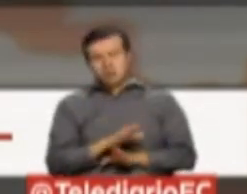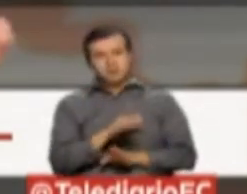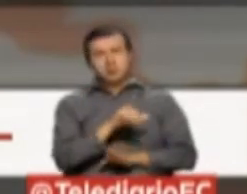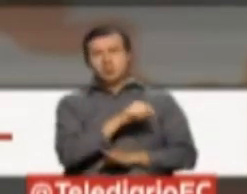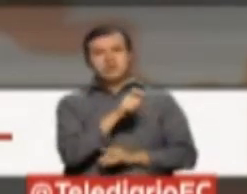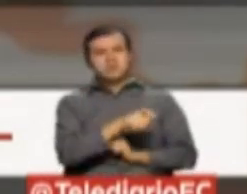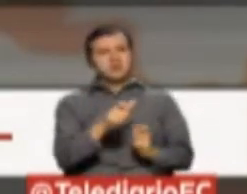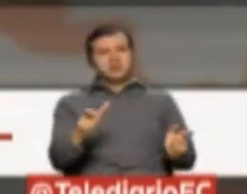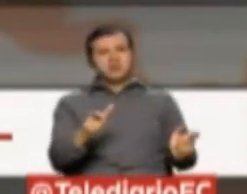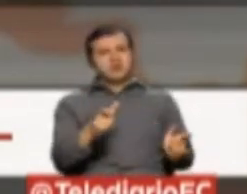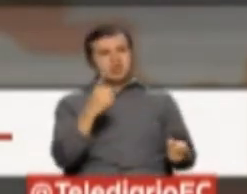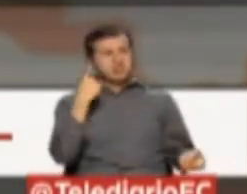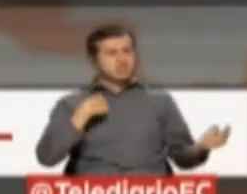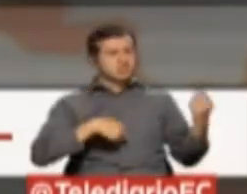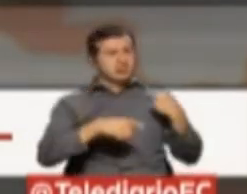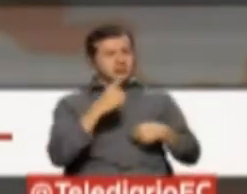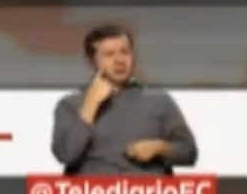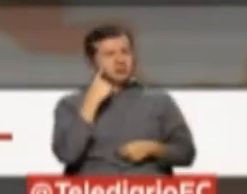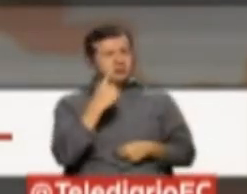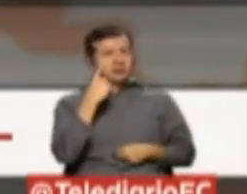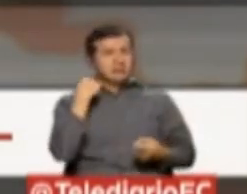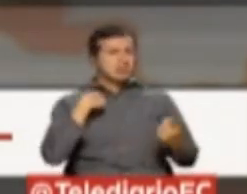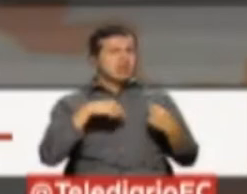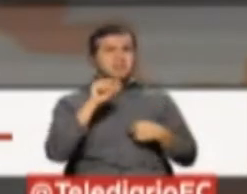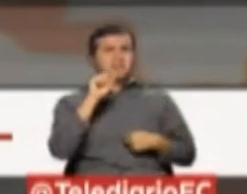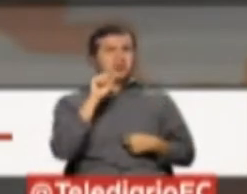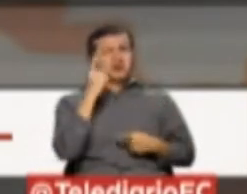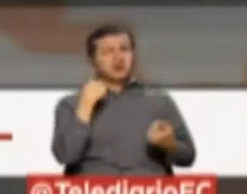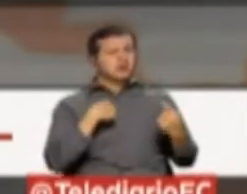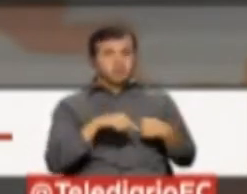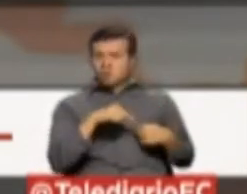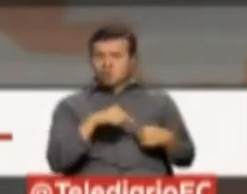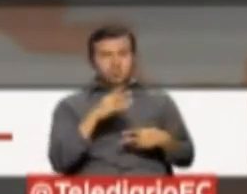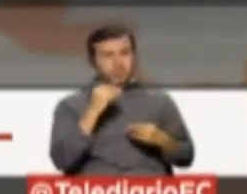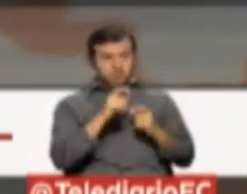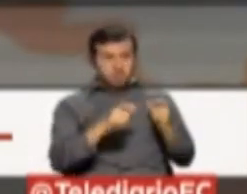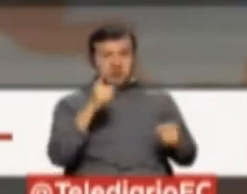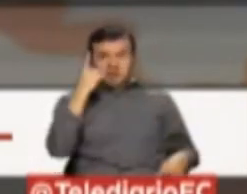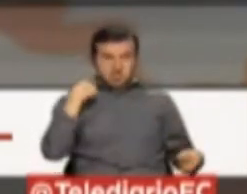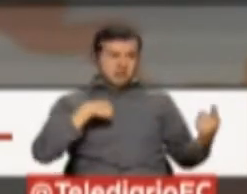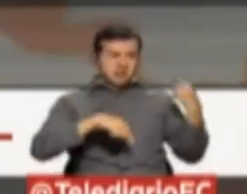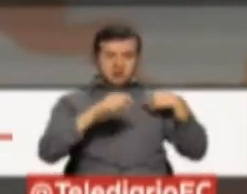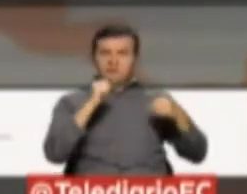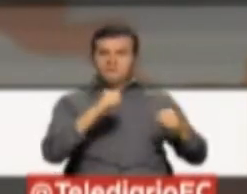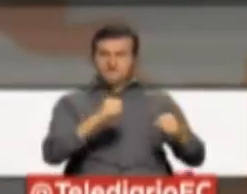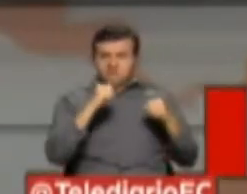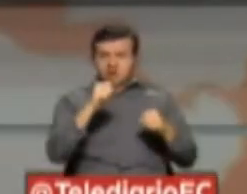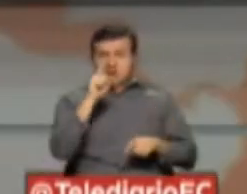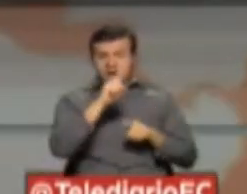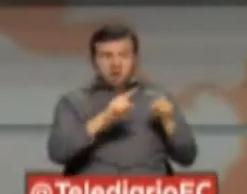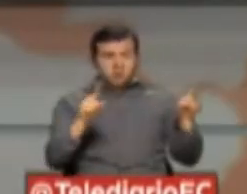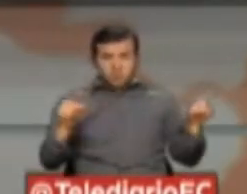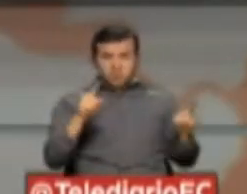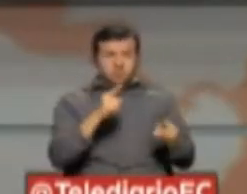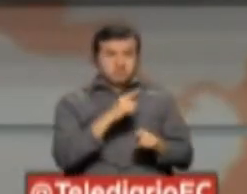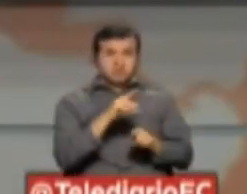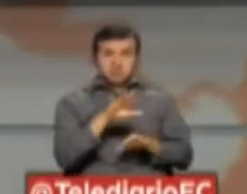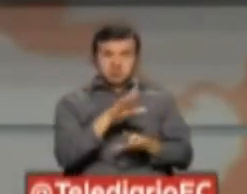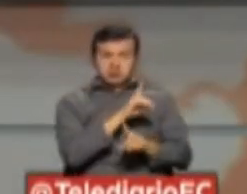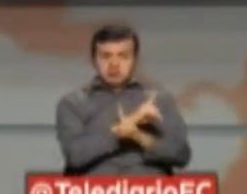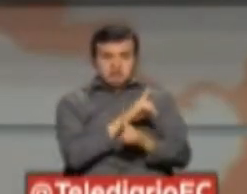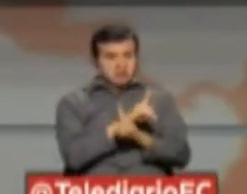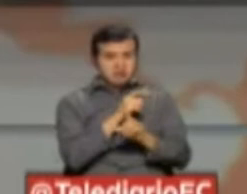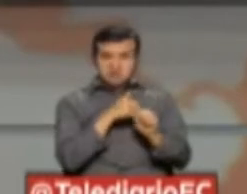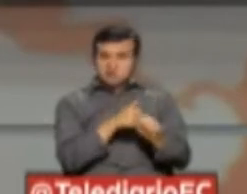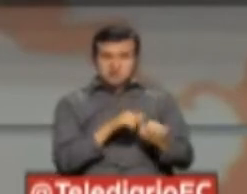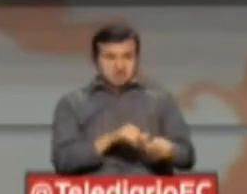pensamos que los heridos tienen una lesión leve pero muchos de ellos tienen lesiones muy graves y otros que se quedan con discapacidades